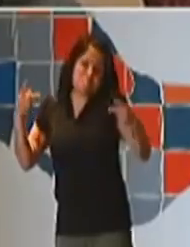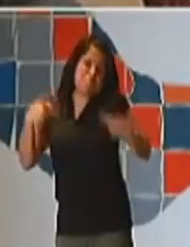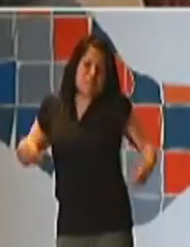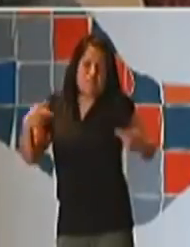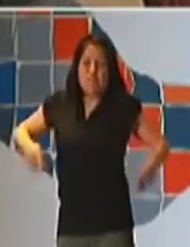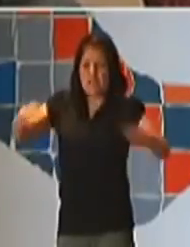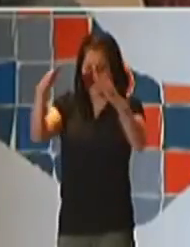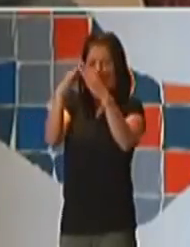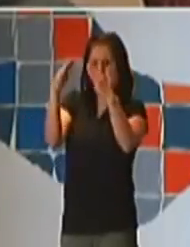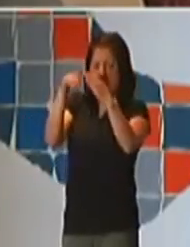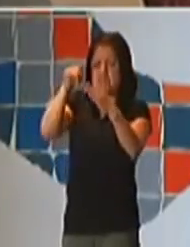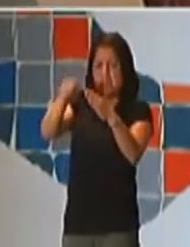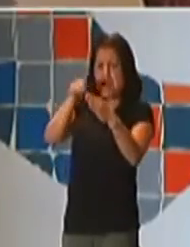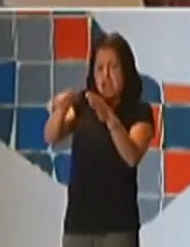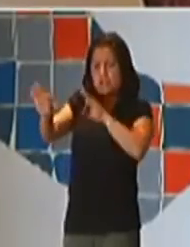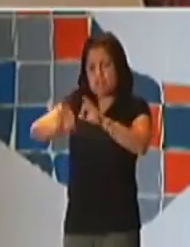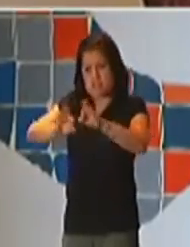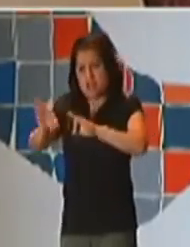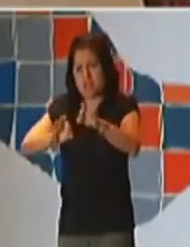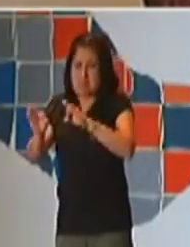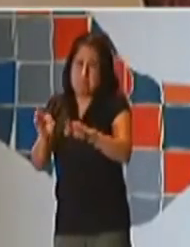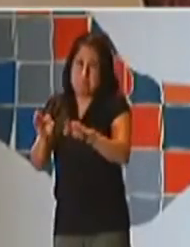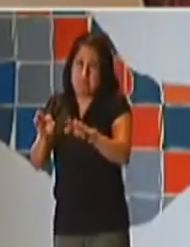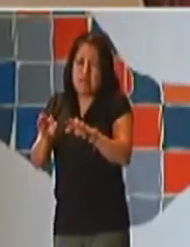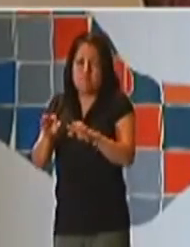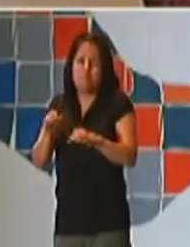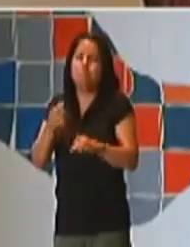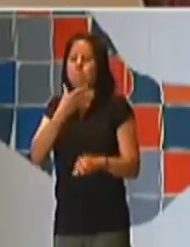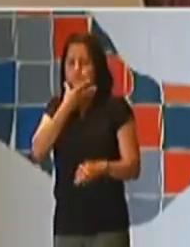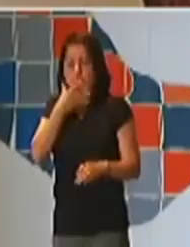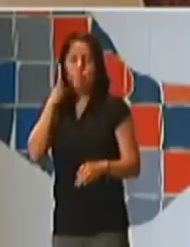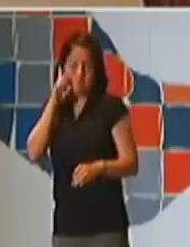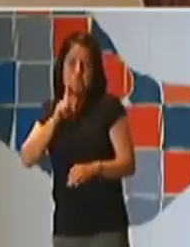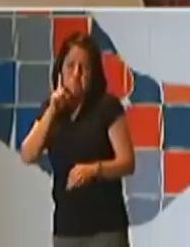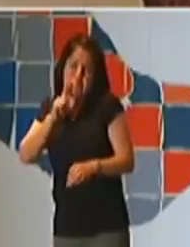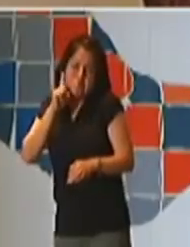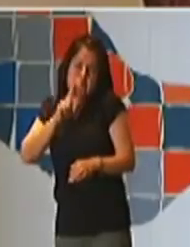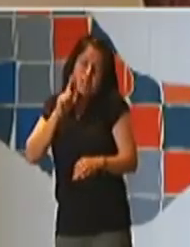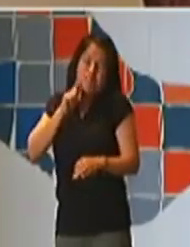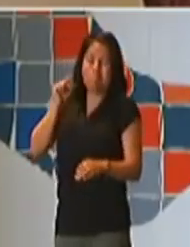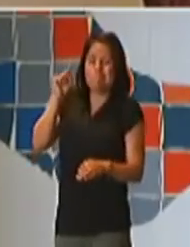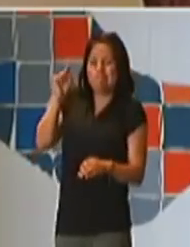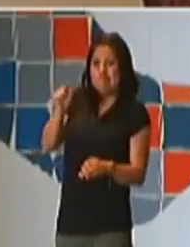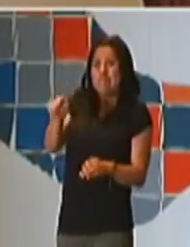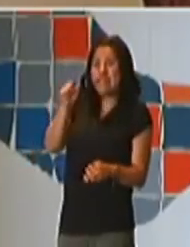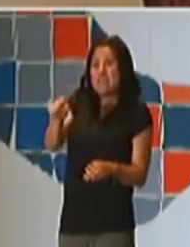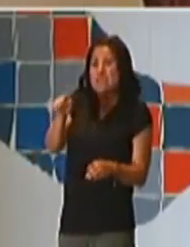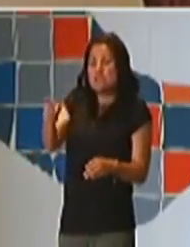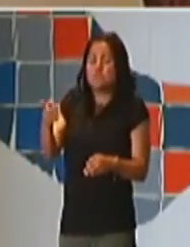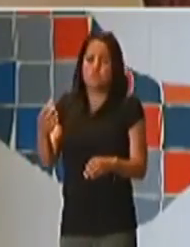una trabajadora de uno de los oficios más ninguneados del mundo